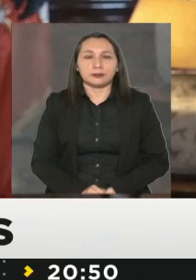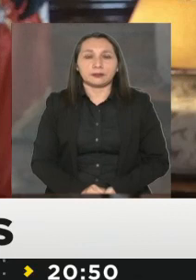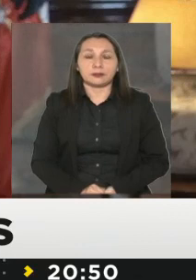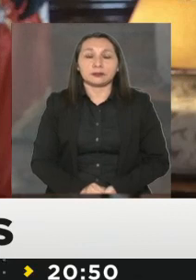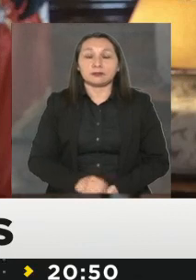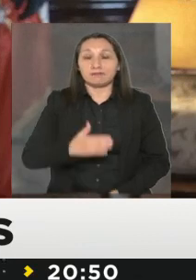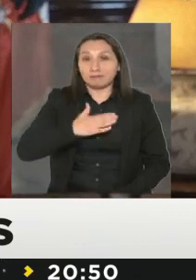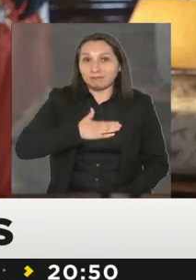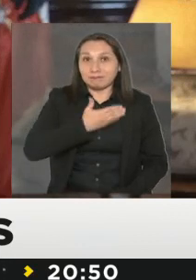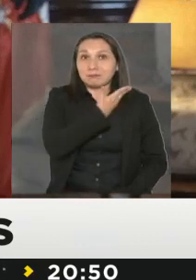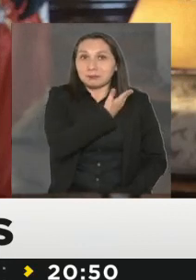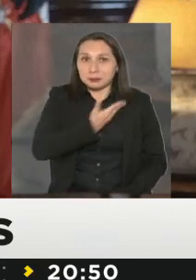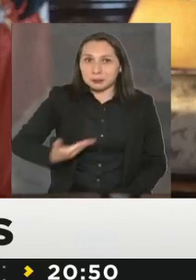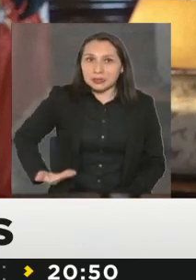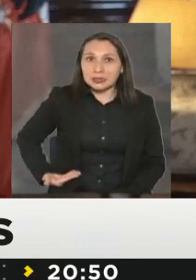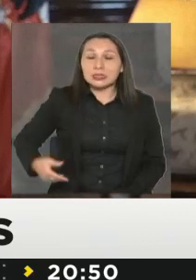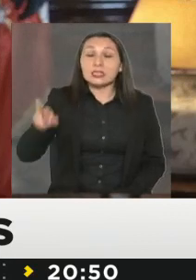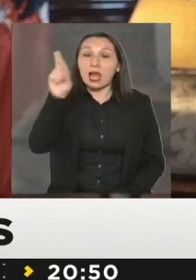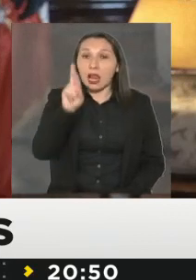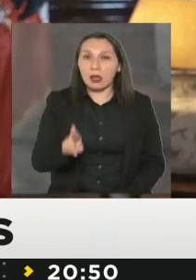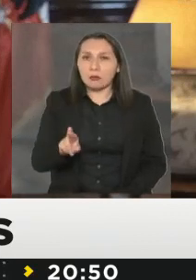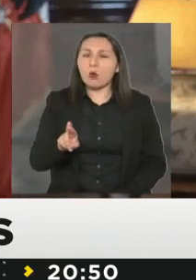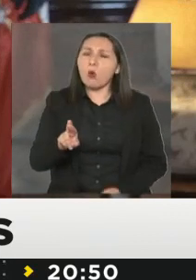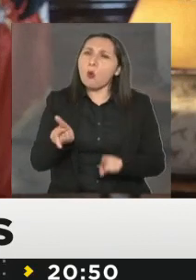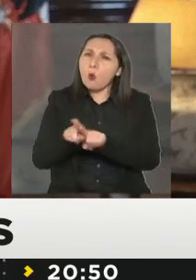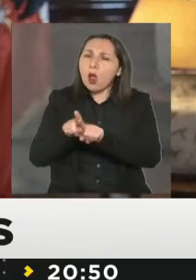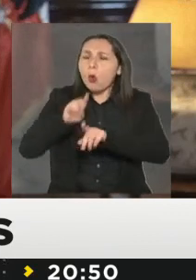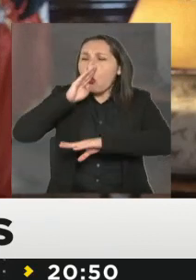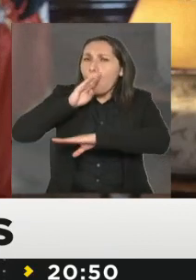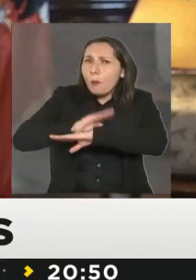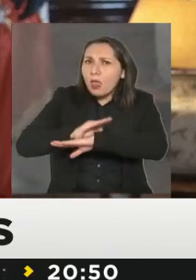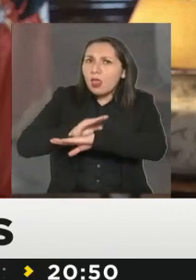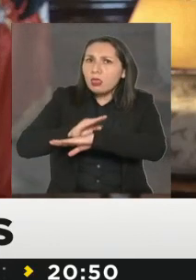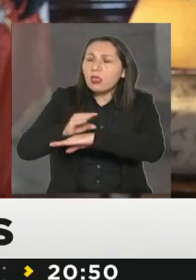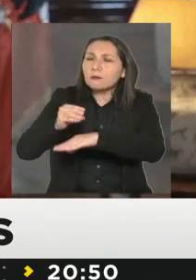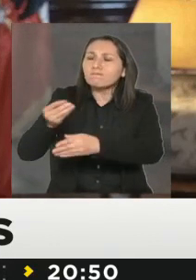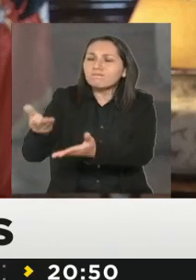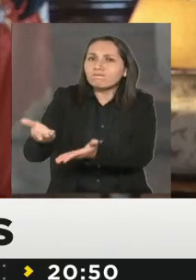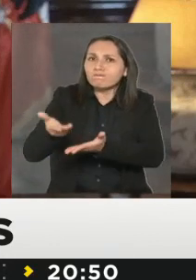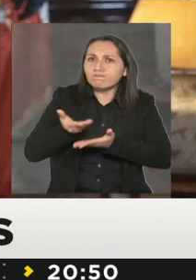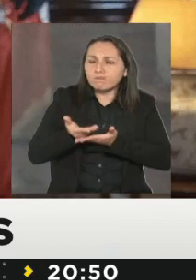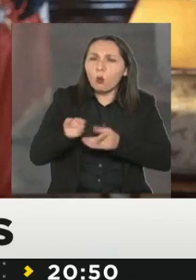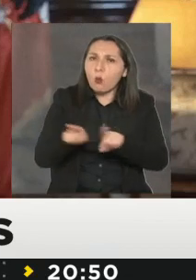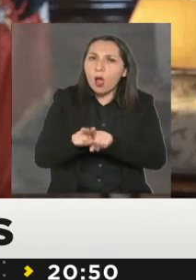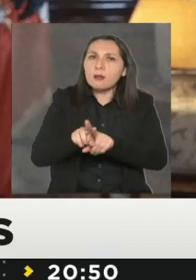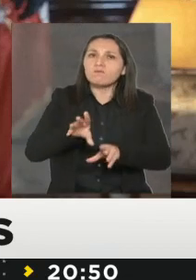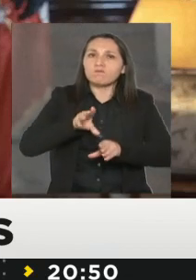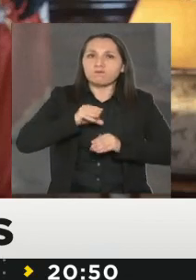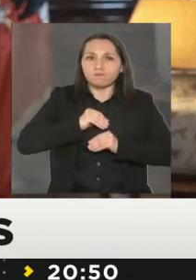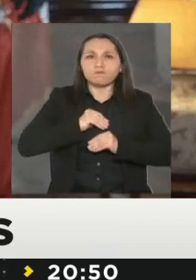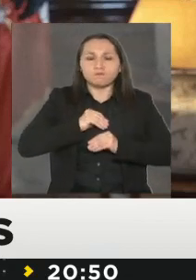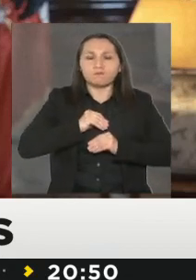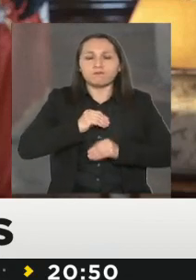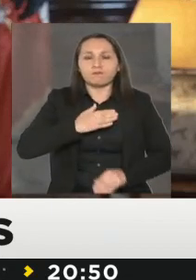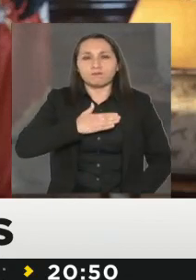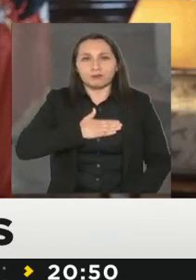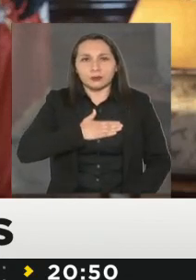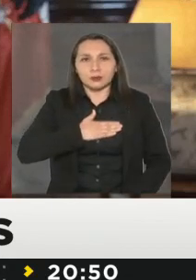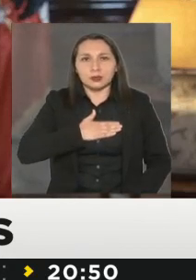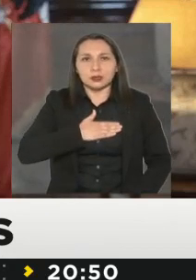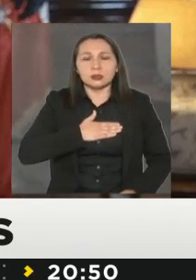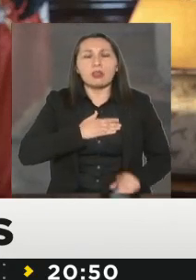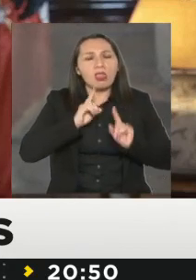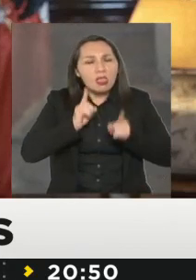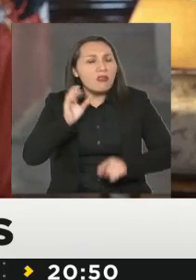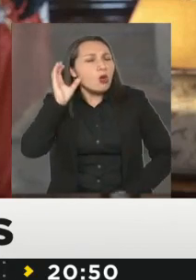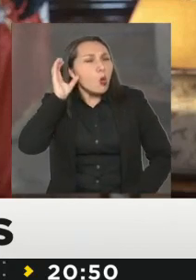como presidente de la republica recoge con mucha humildad este mensaje y lo hago propio y es que